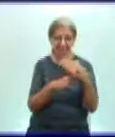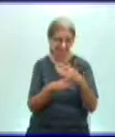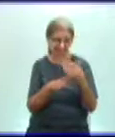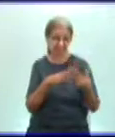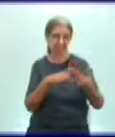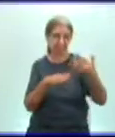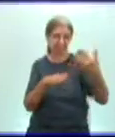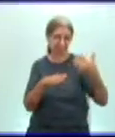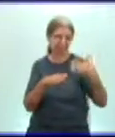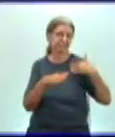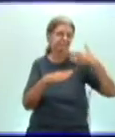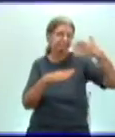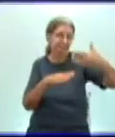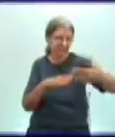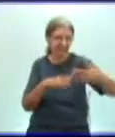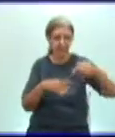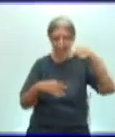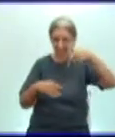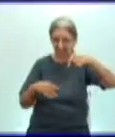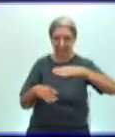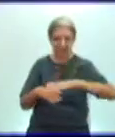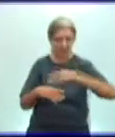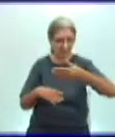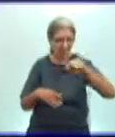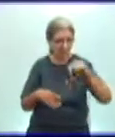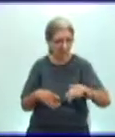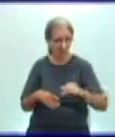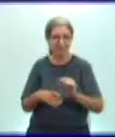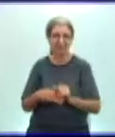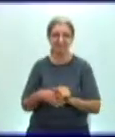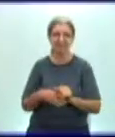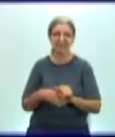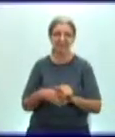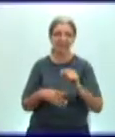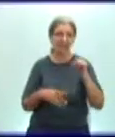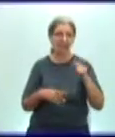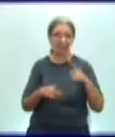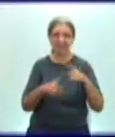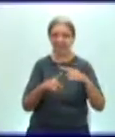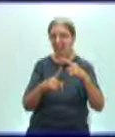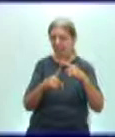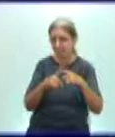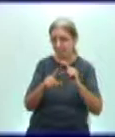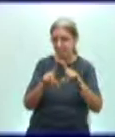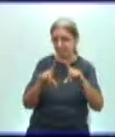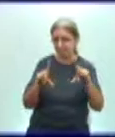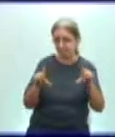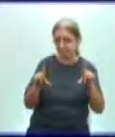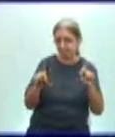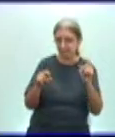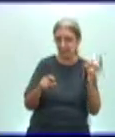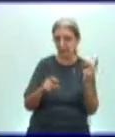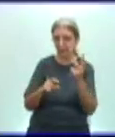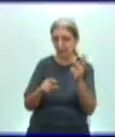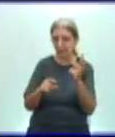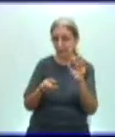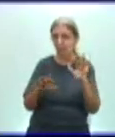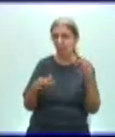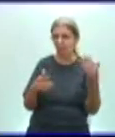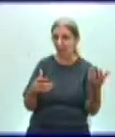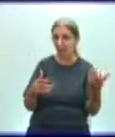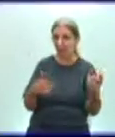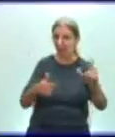va de XXI. En el texto, fíjese que los dos adjetivos dicen